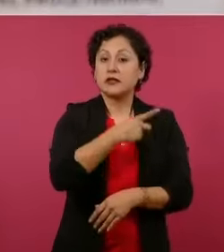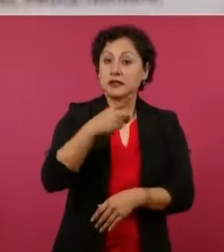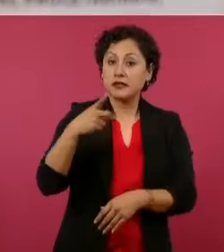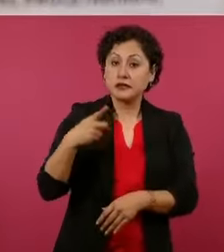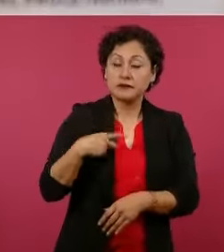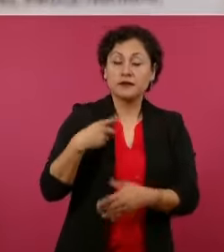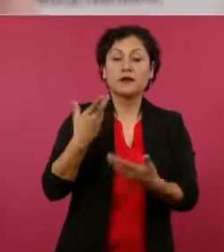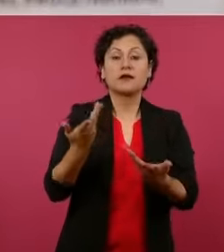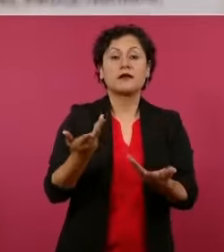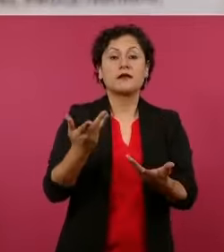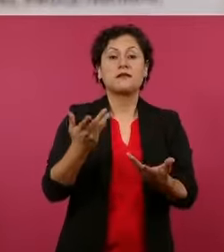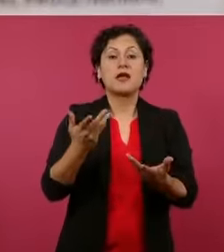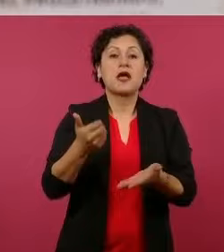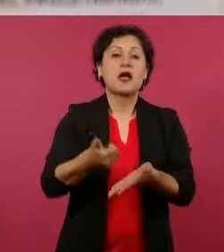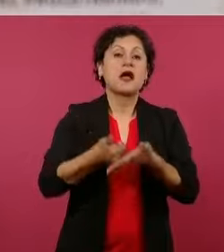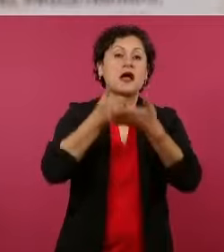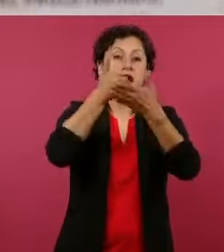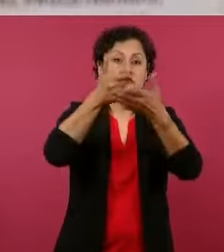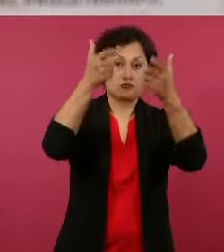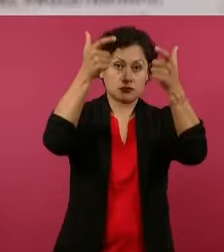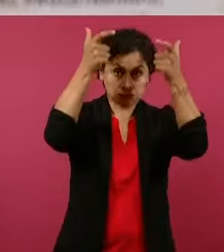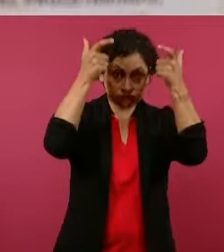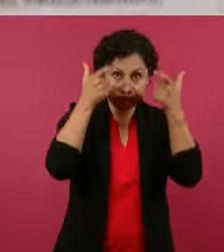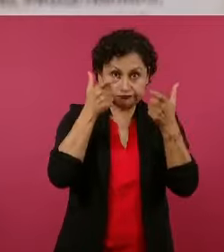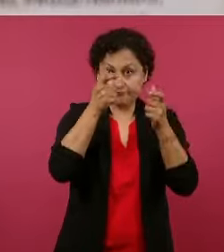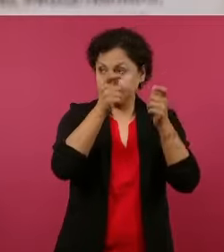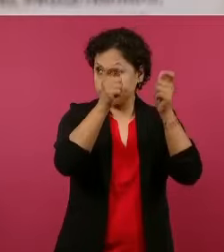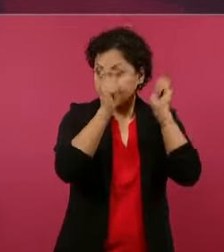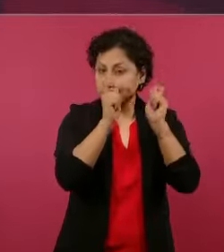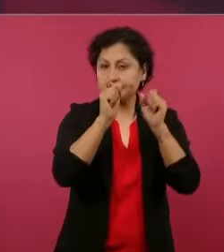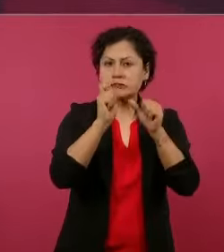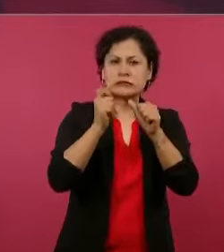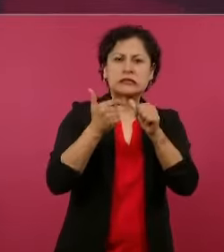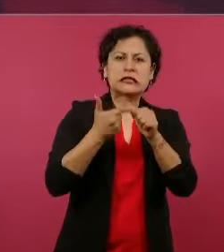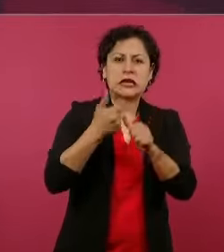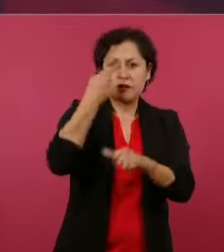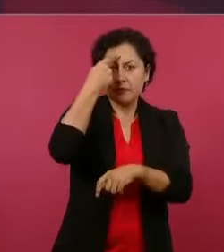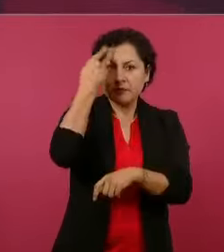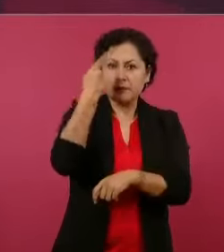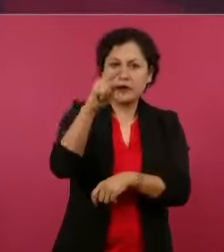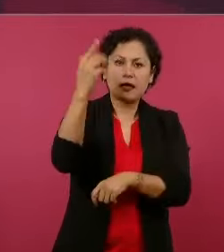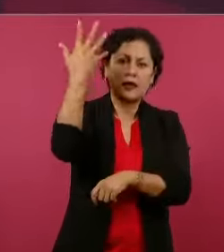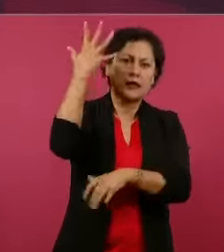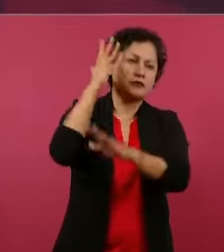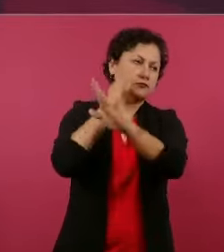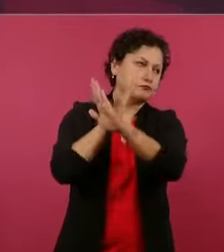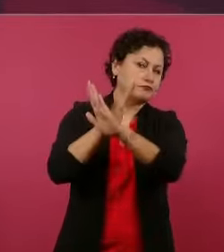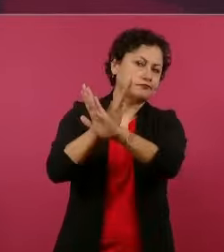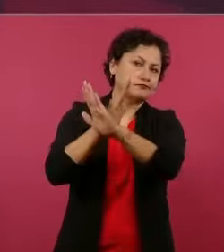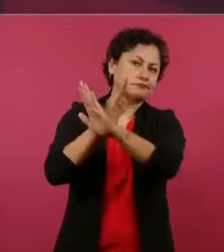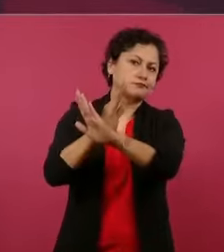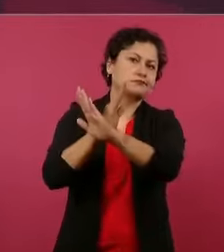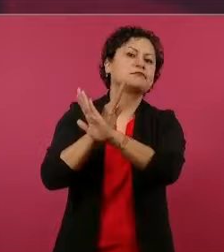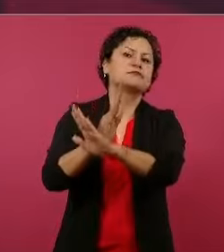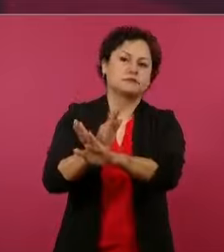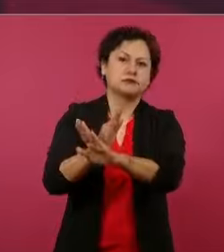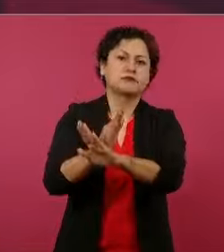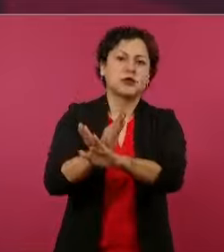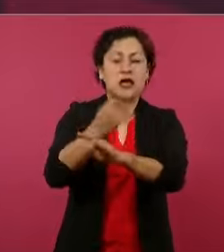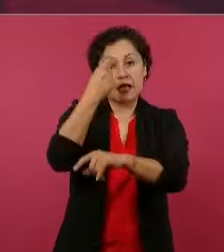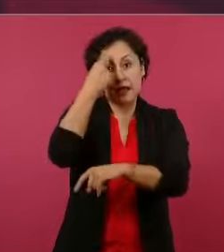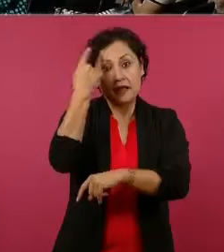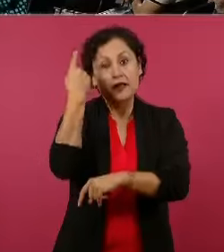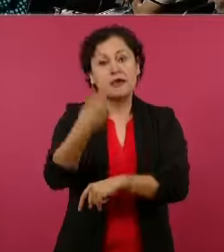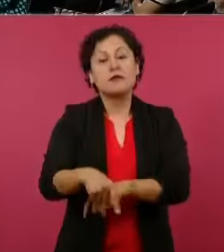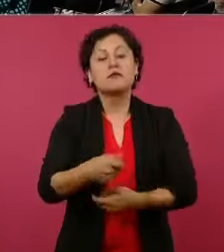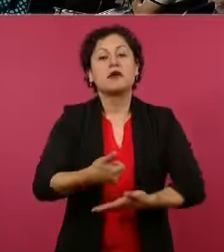también con sombreros o con algo para que para que pueda eh tener mucho más facilidad el cuerpo